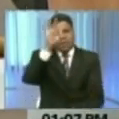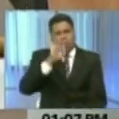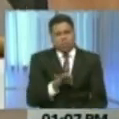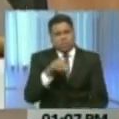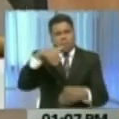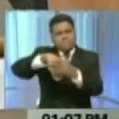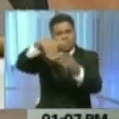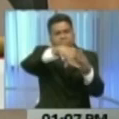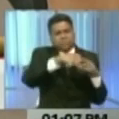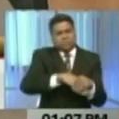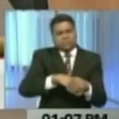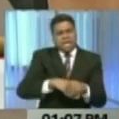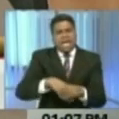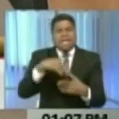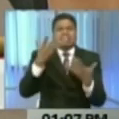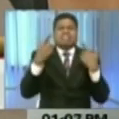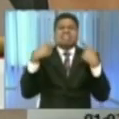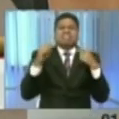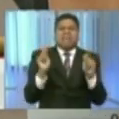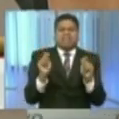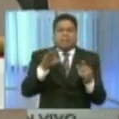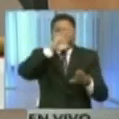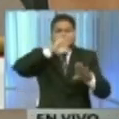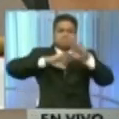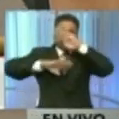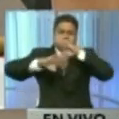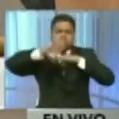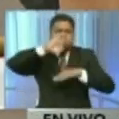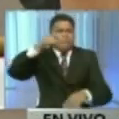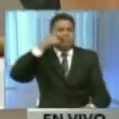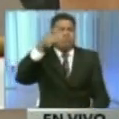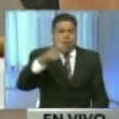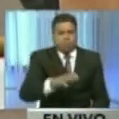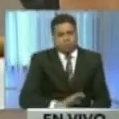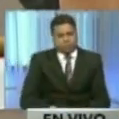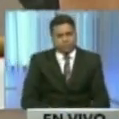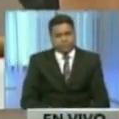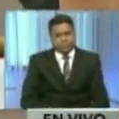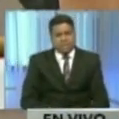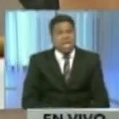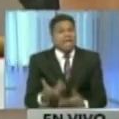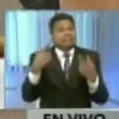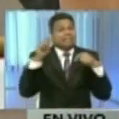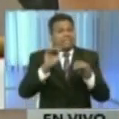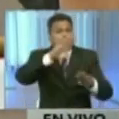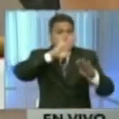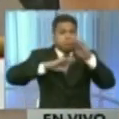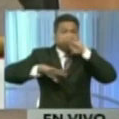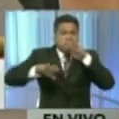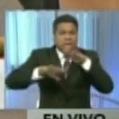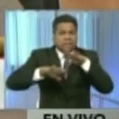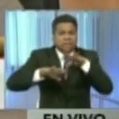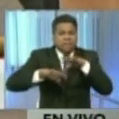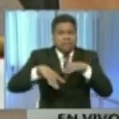se trata de frustrar la voluntad del soberano, de frustrar la voluntad popular.